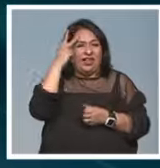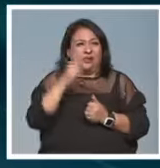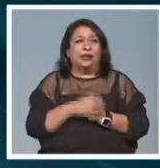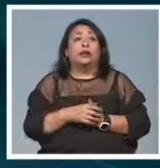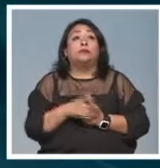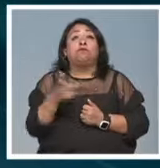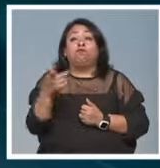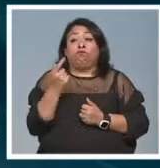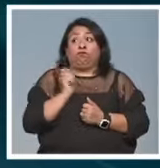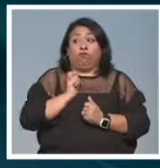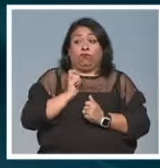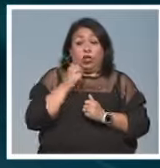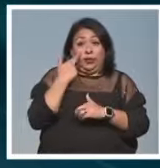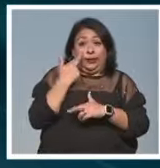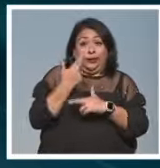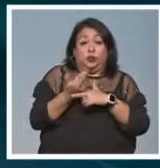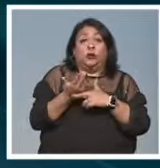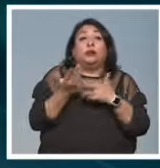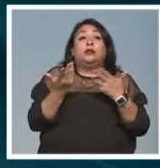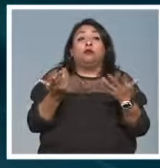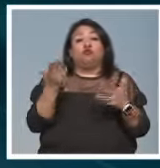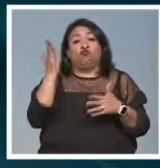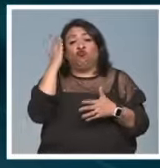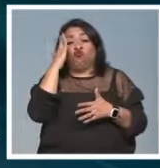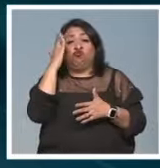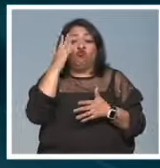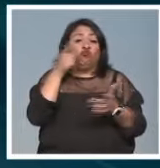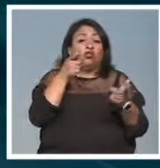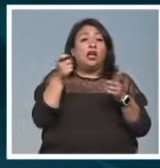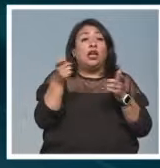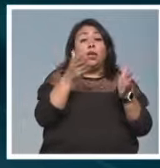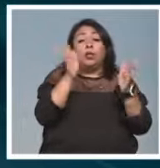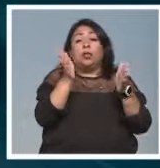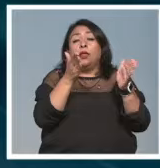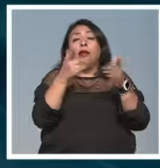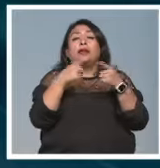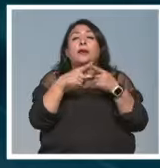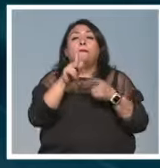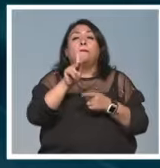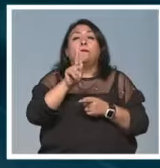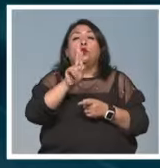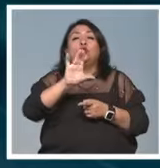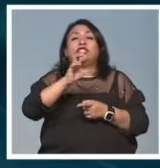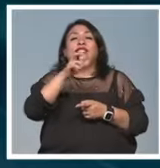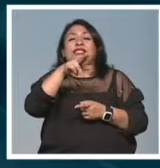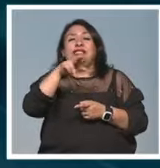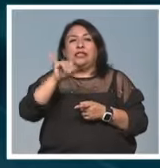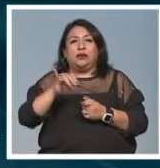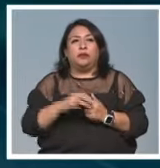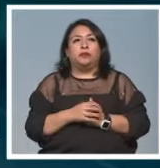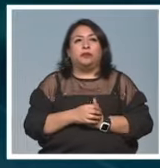Su responsabilidad en esta ocasión sería pilotar un viaje a través de la obra de Giacomo Puccini.